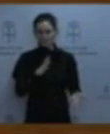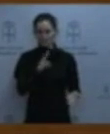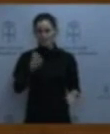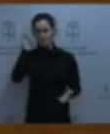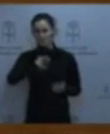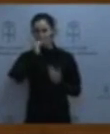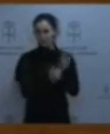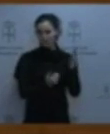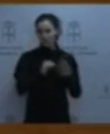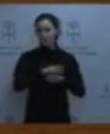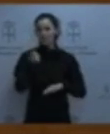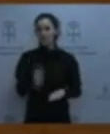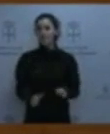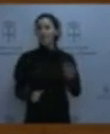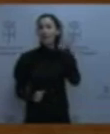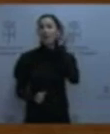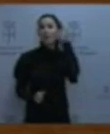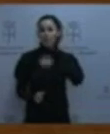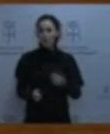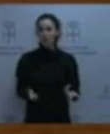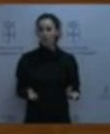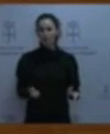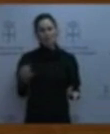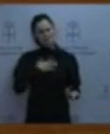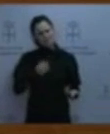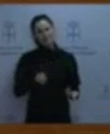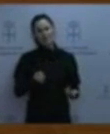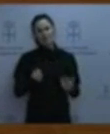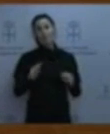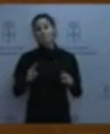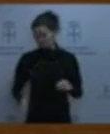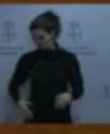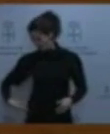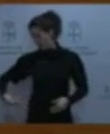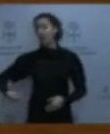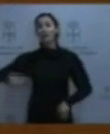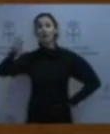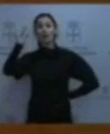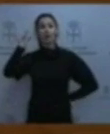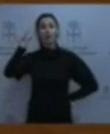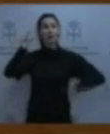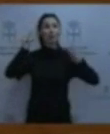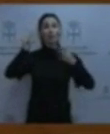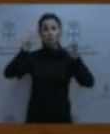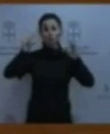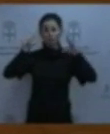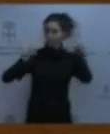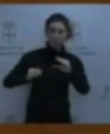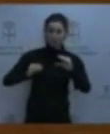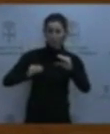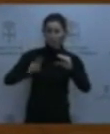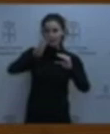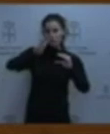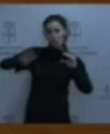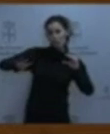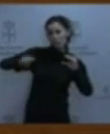del salario a una trabajadora, a un trabajador, hay que tener valor. Miren sus propios bolsillos y calculen lo que sería pasar a cobrar de golpe 3 o